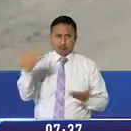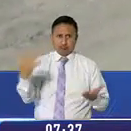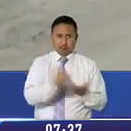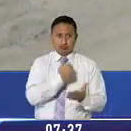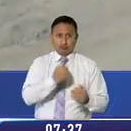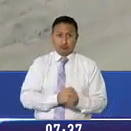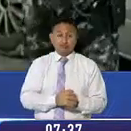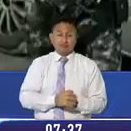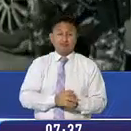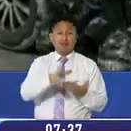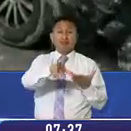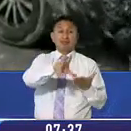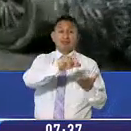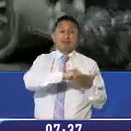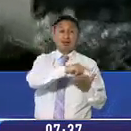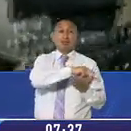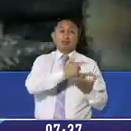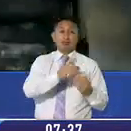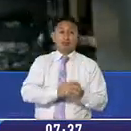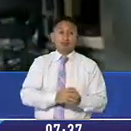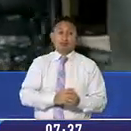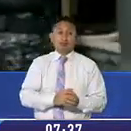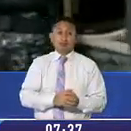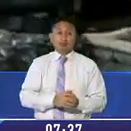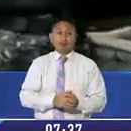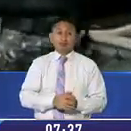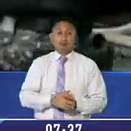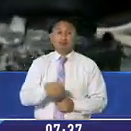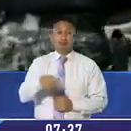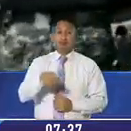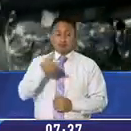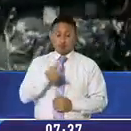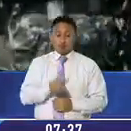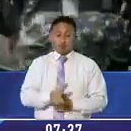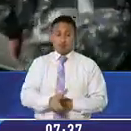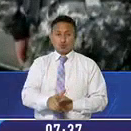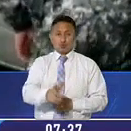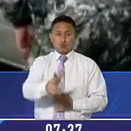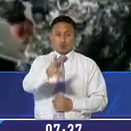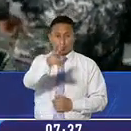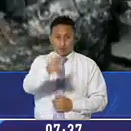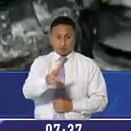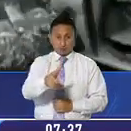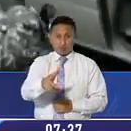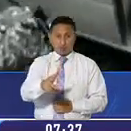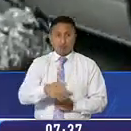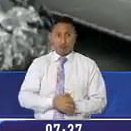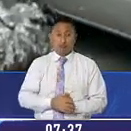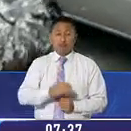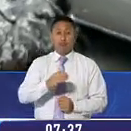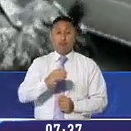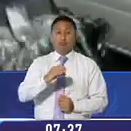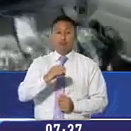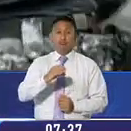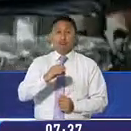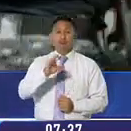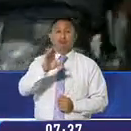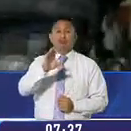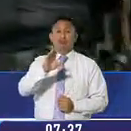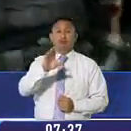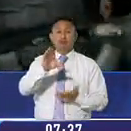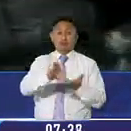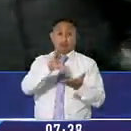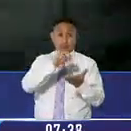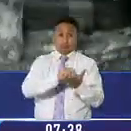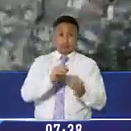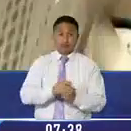Napo, una furgoneta fue interceptada mientras transitaba por una vía de tercer orden en el sector de Hollín, en la ciudad del Tena. La minuciosidad del